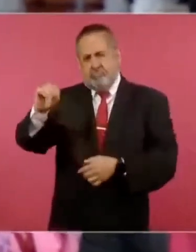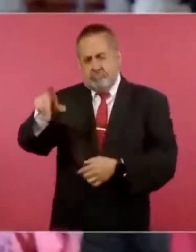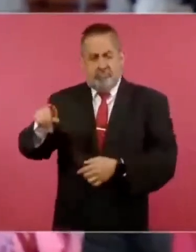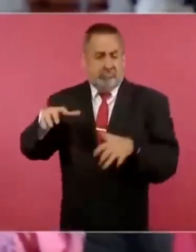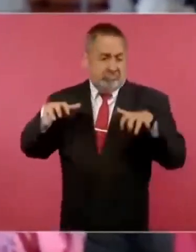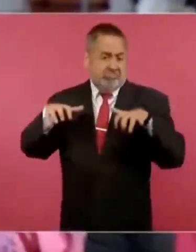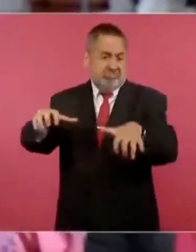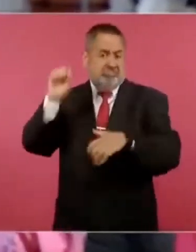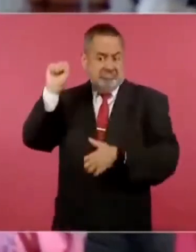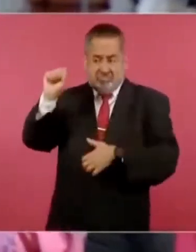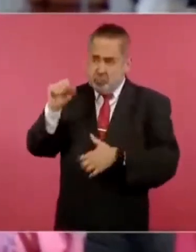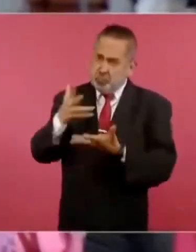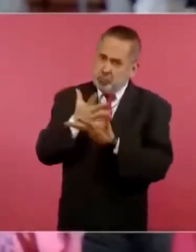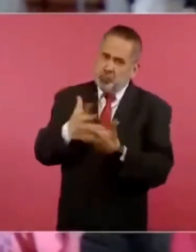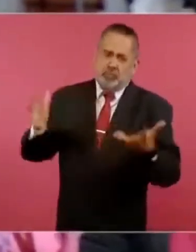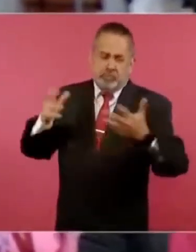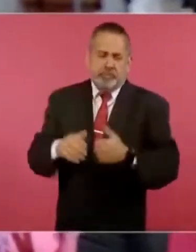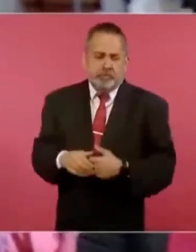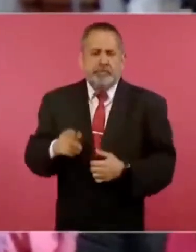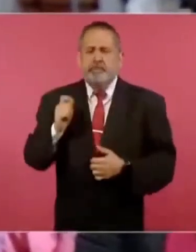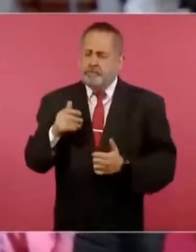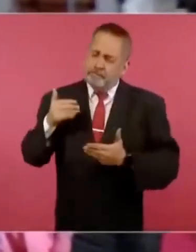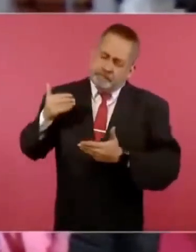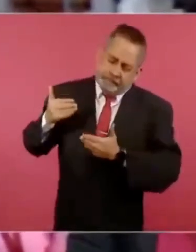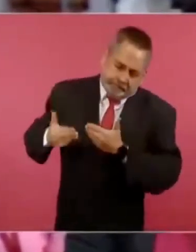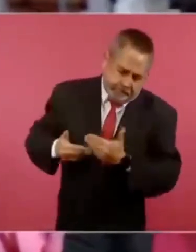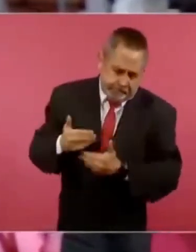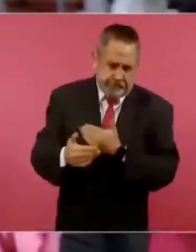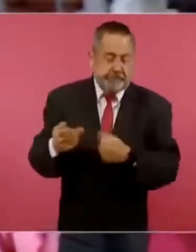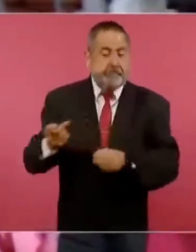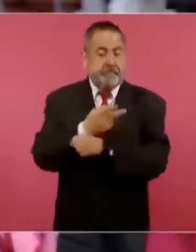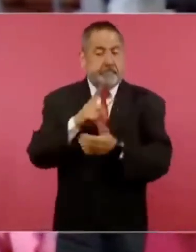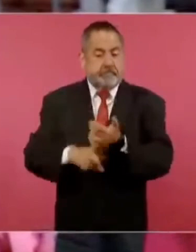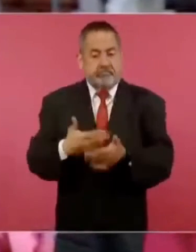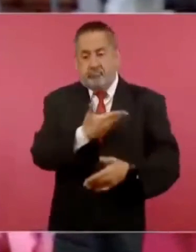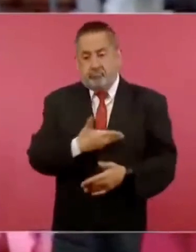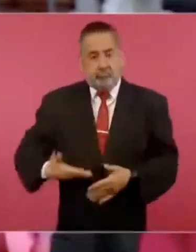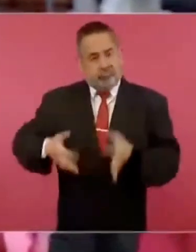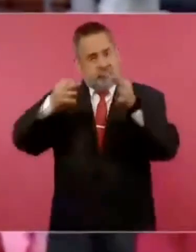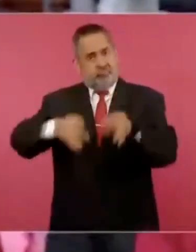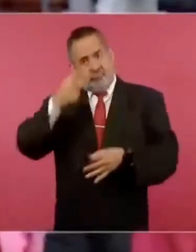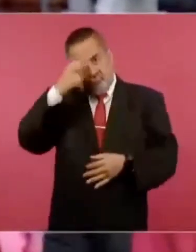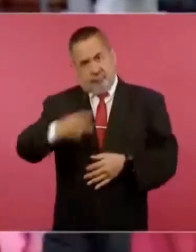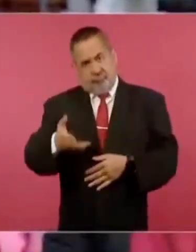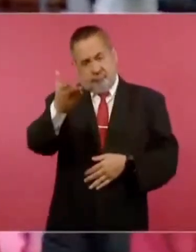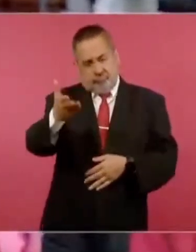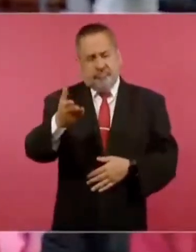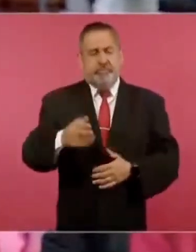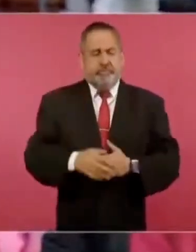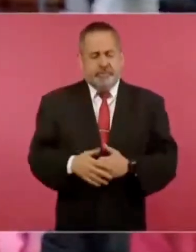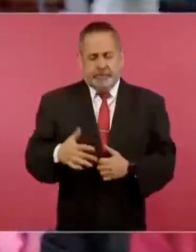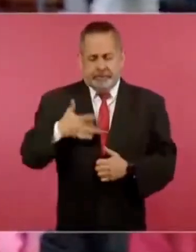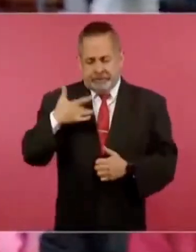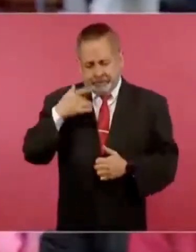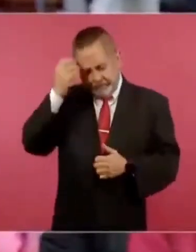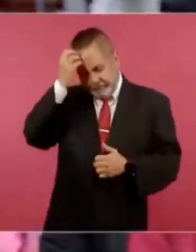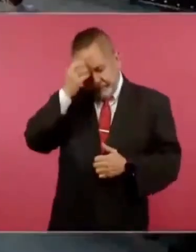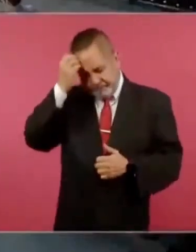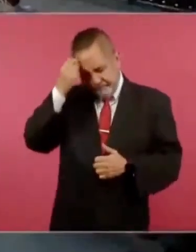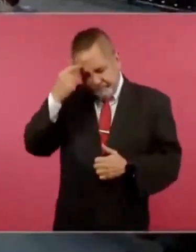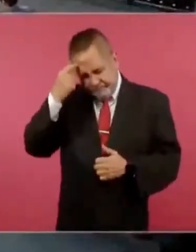enorme, señor presidente. La consecuencia de todo ello y de la presidencia legítima de México me hace